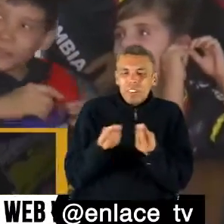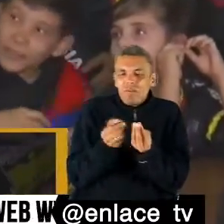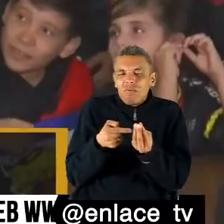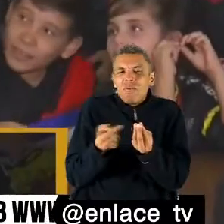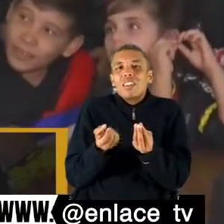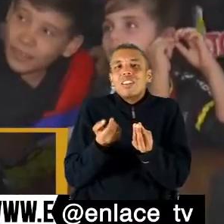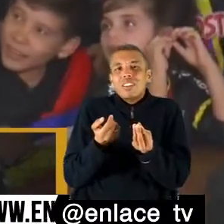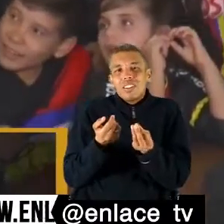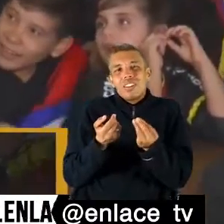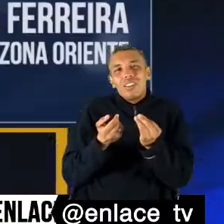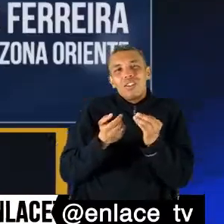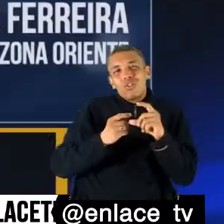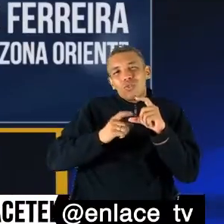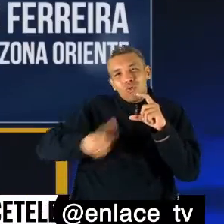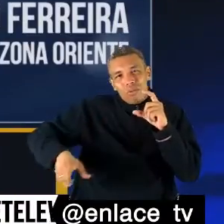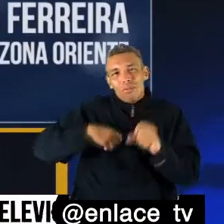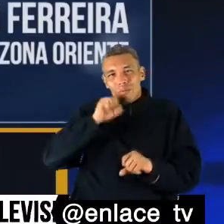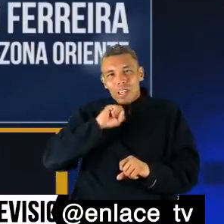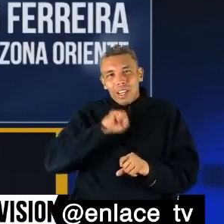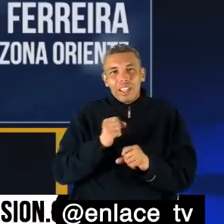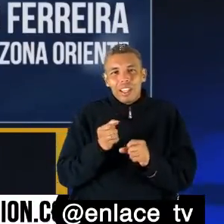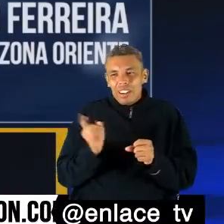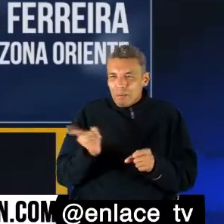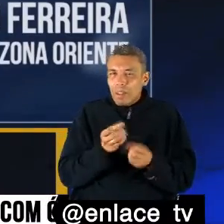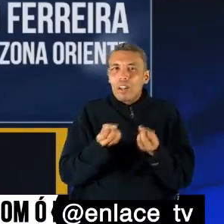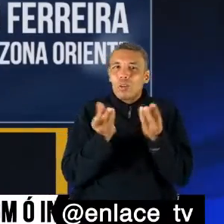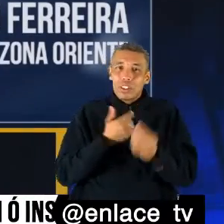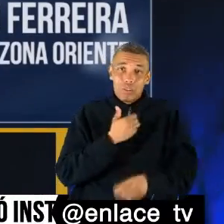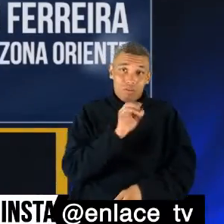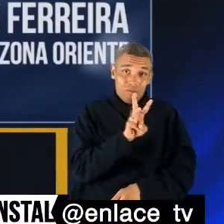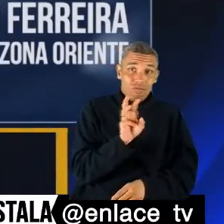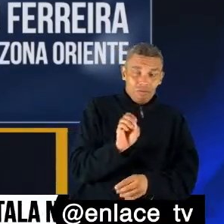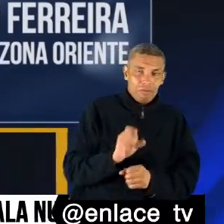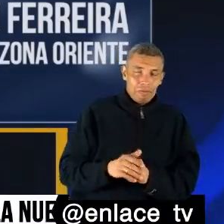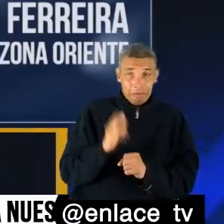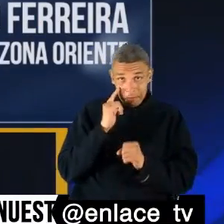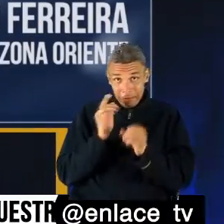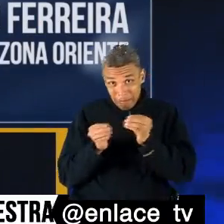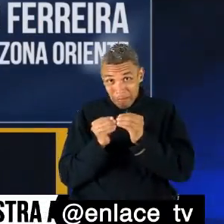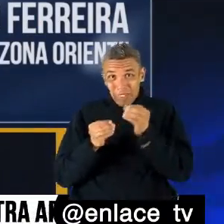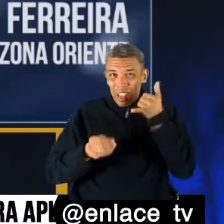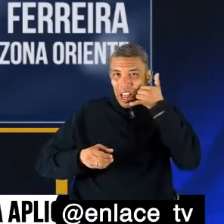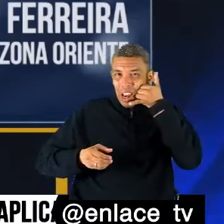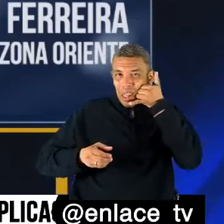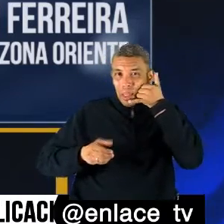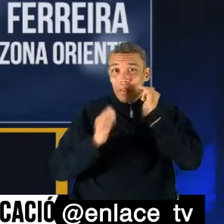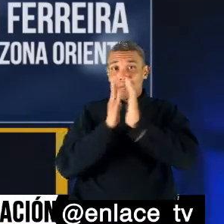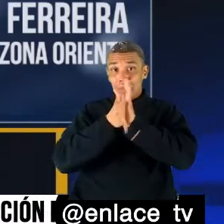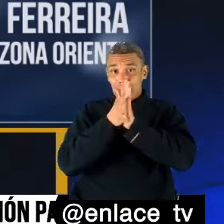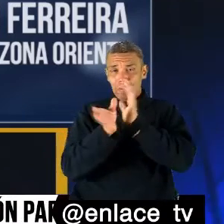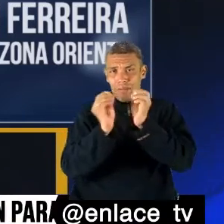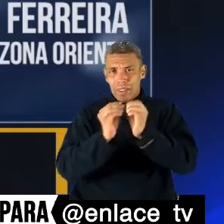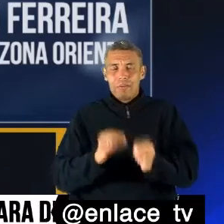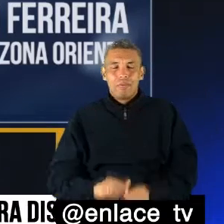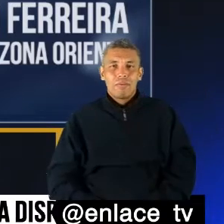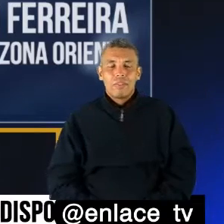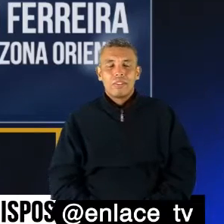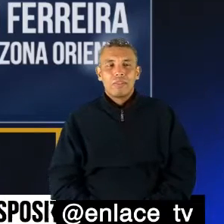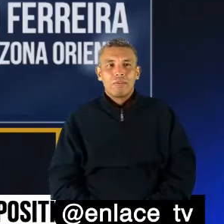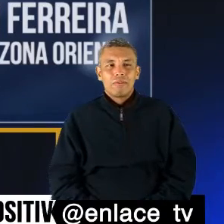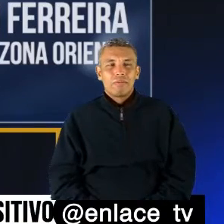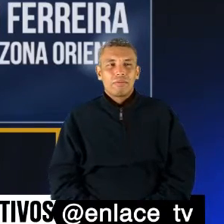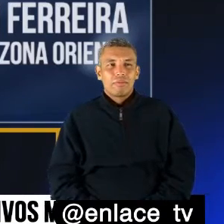tendrán la oportunidad de participar. Y pues bueno, el turno de Colombia, al ser la delegación más numerosa, son 700 pilotos.